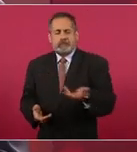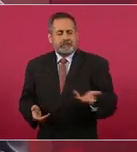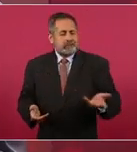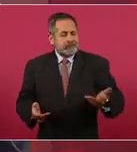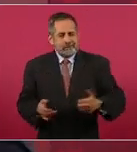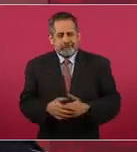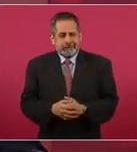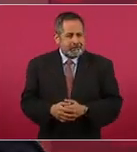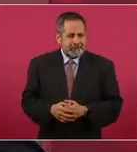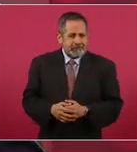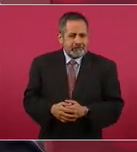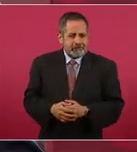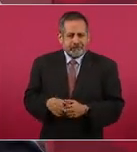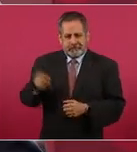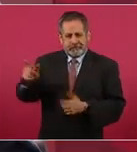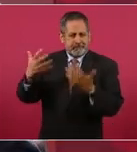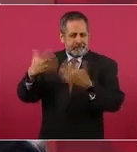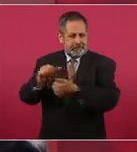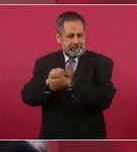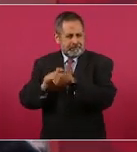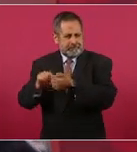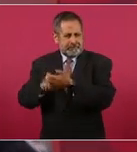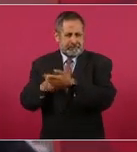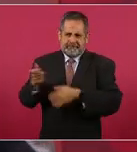la refinería Olmeca.